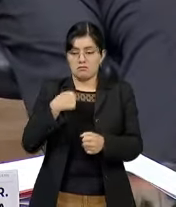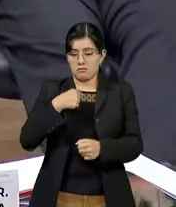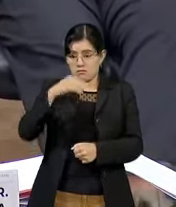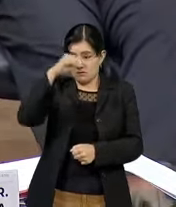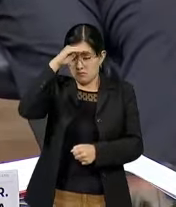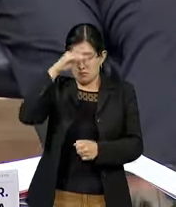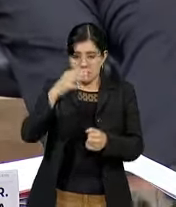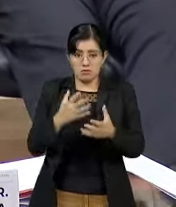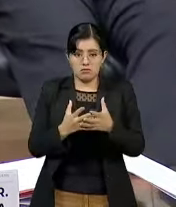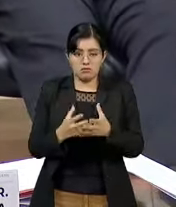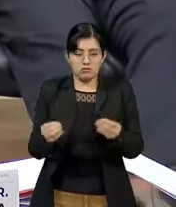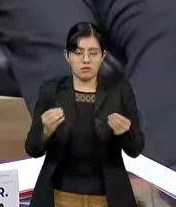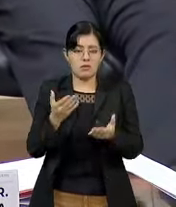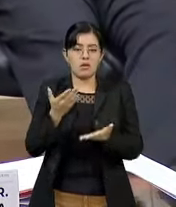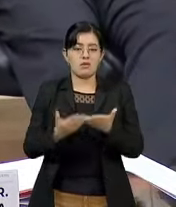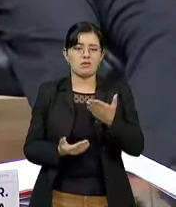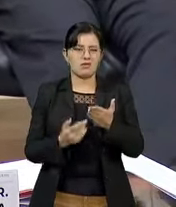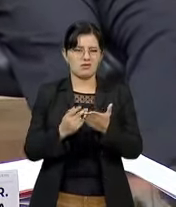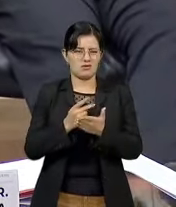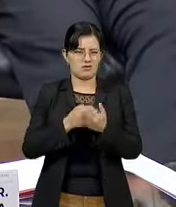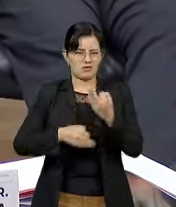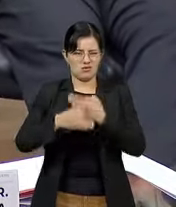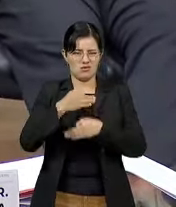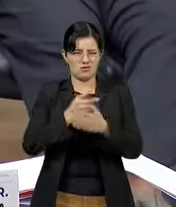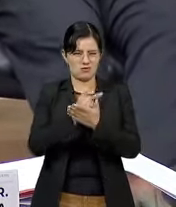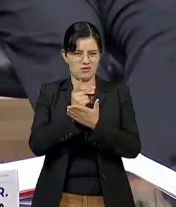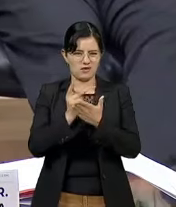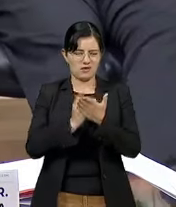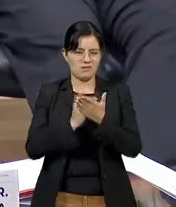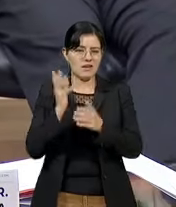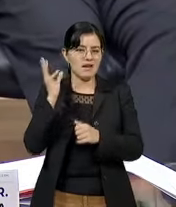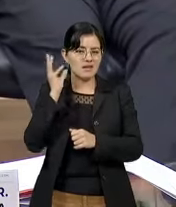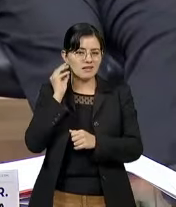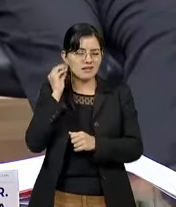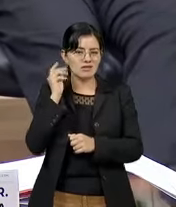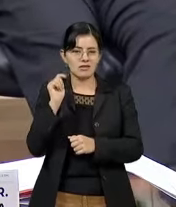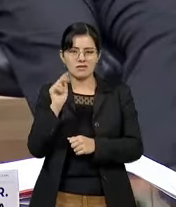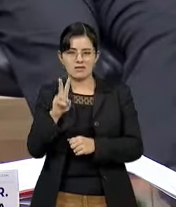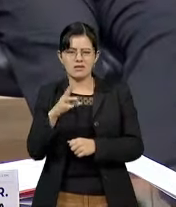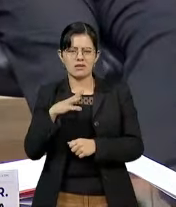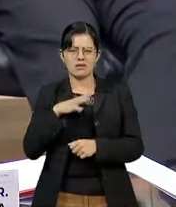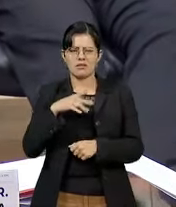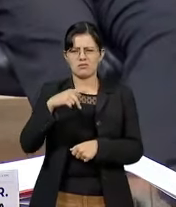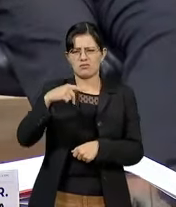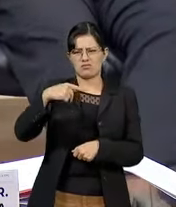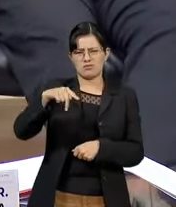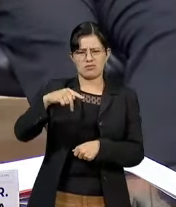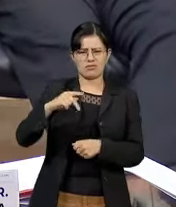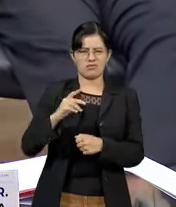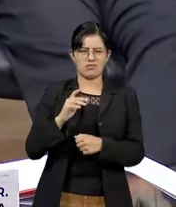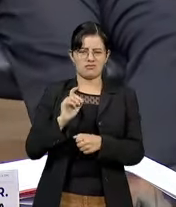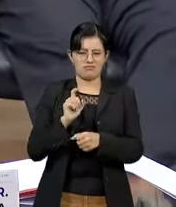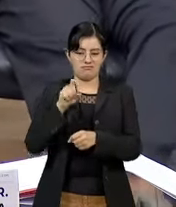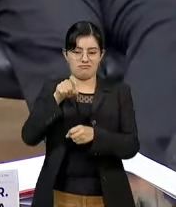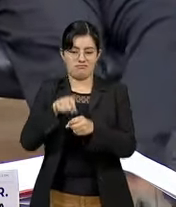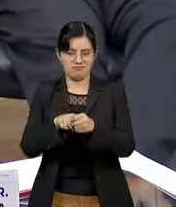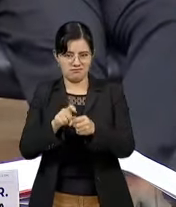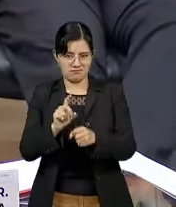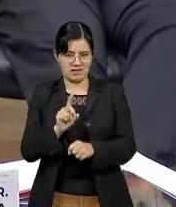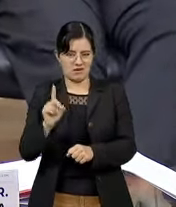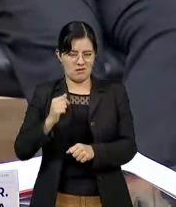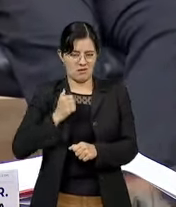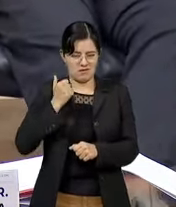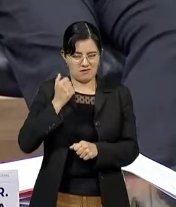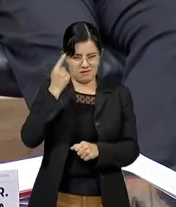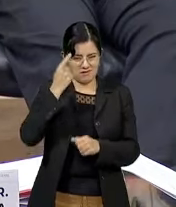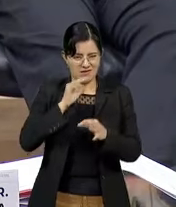todos los programas de radio y televisión tienen cualquier cantidad de derechos ahí ni parecen